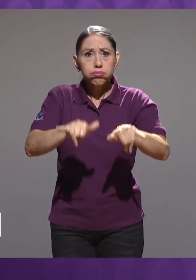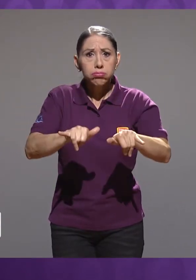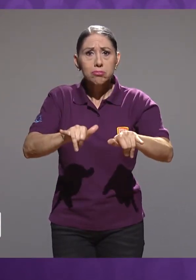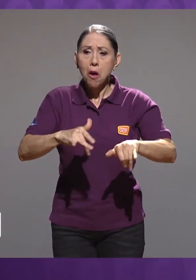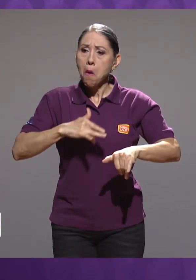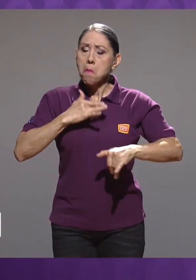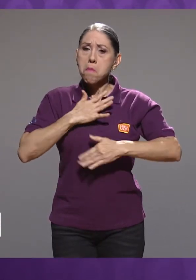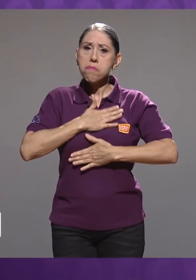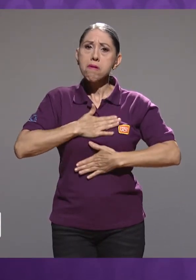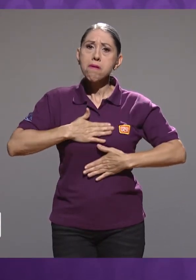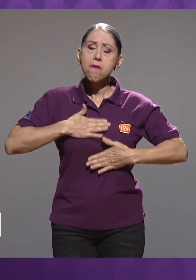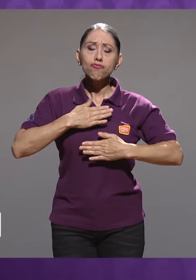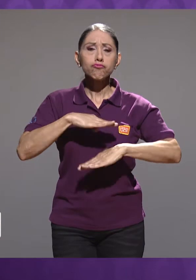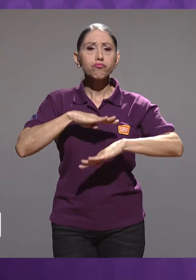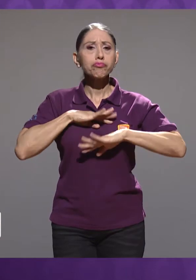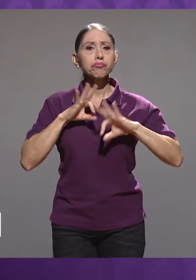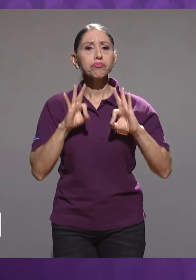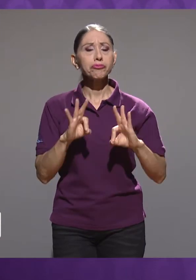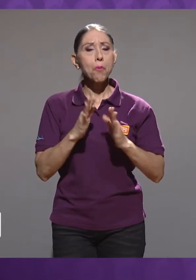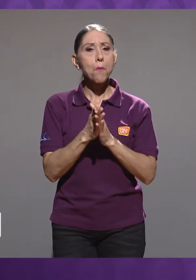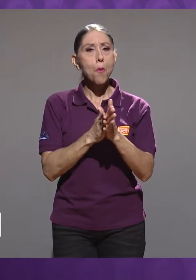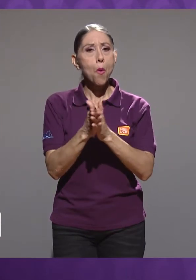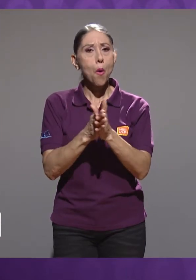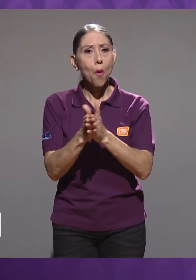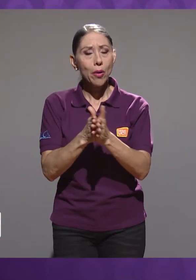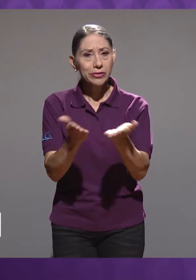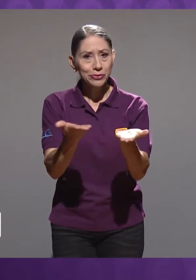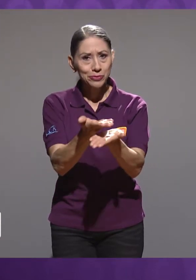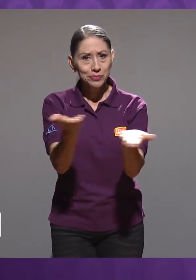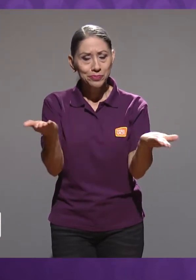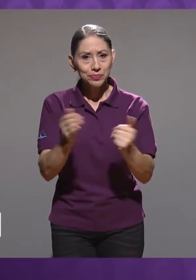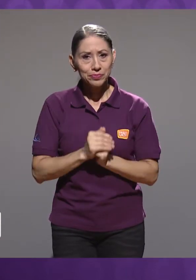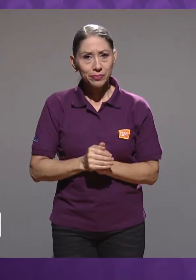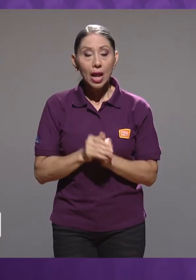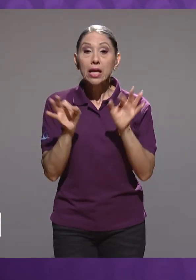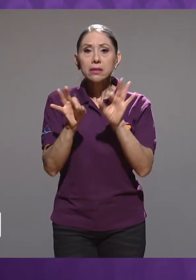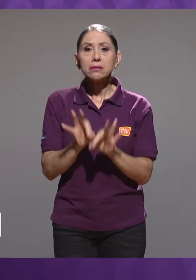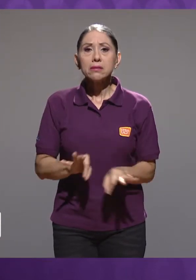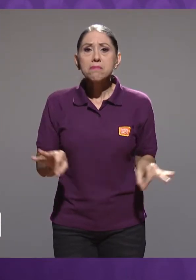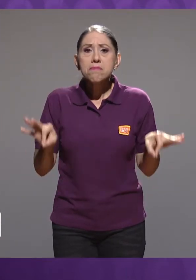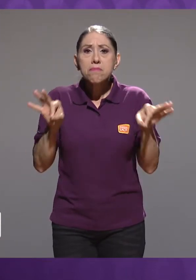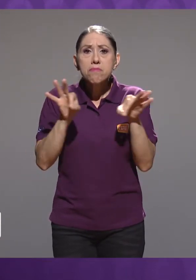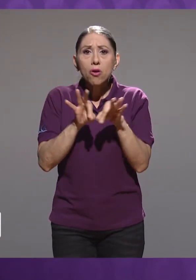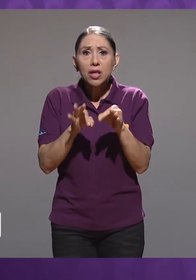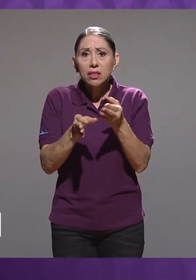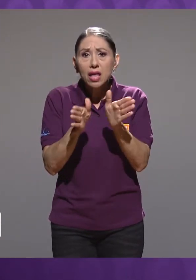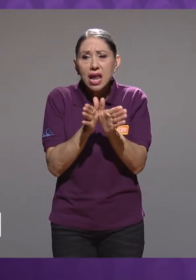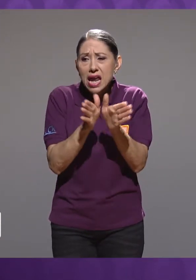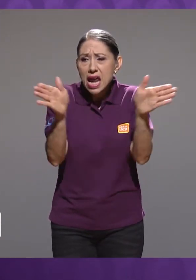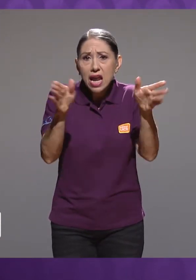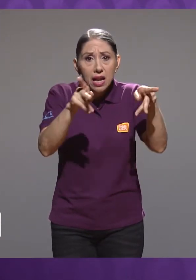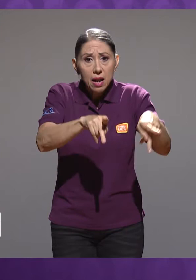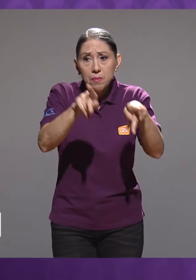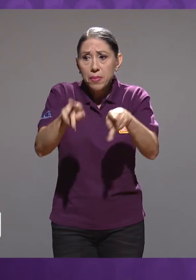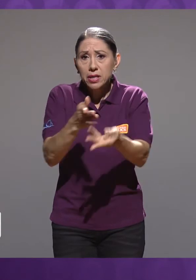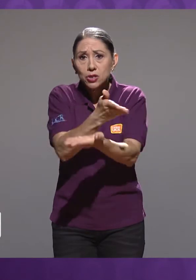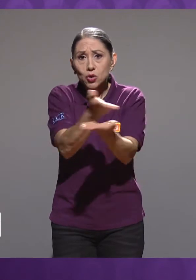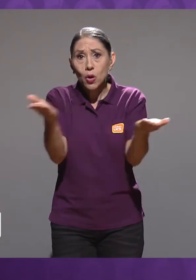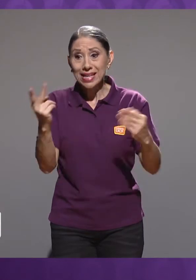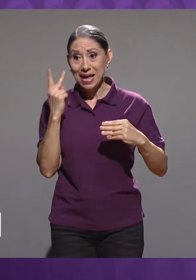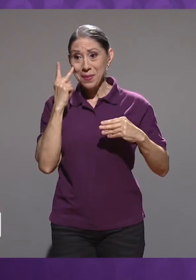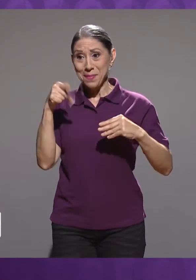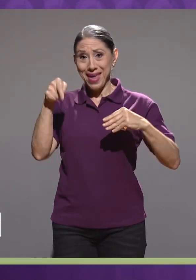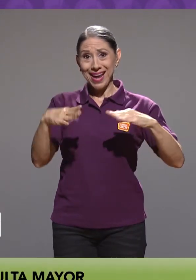sea placentero y sea de provecho para ellos. Es importante entonces que la sociedad civil vea en los